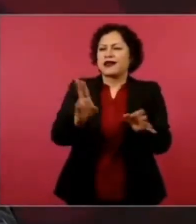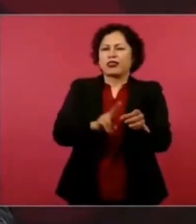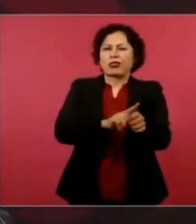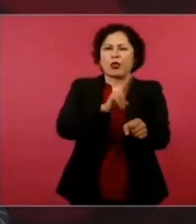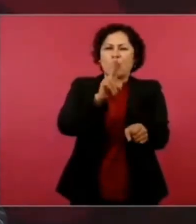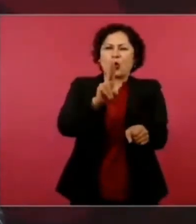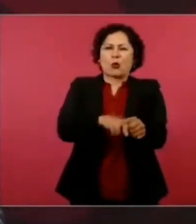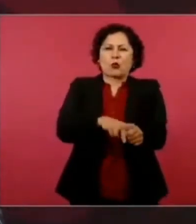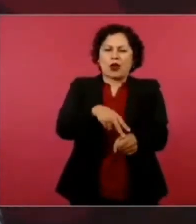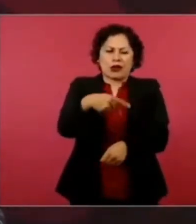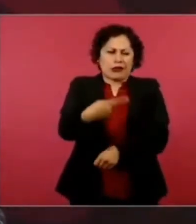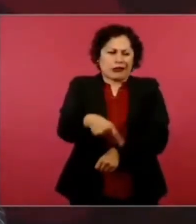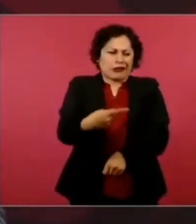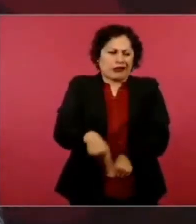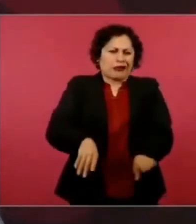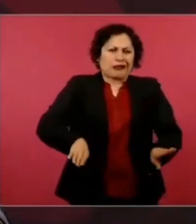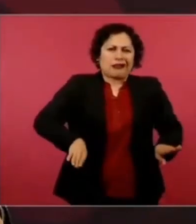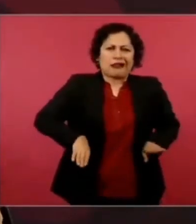Una barbaridad,